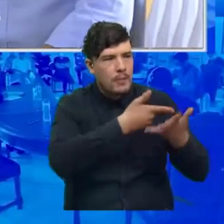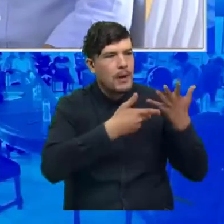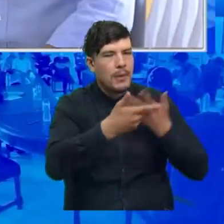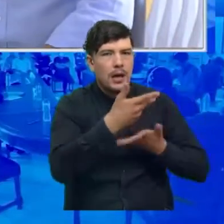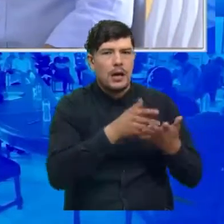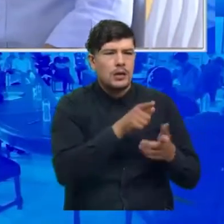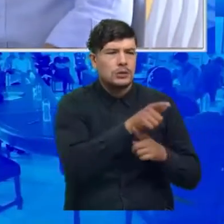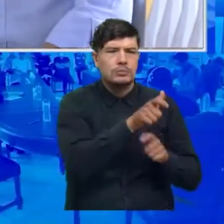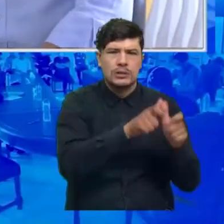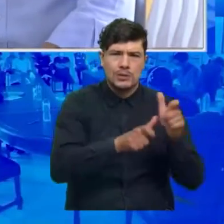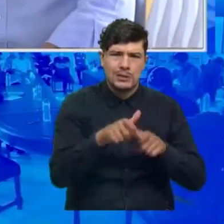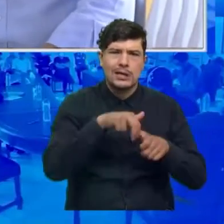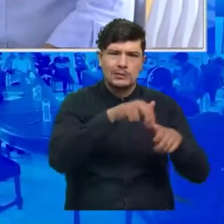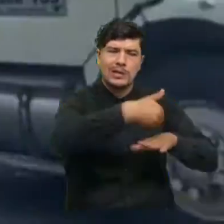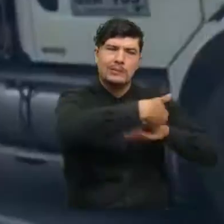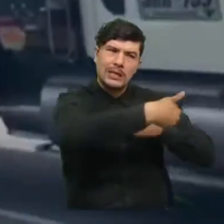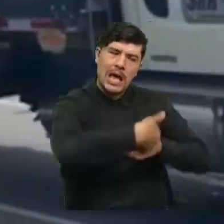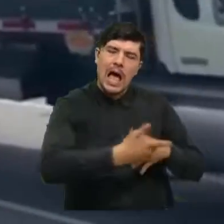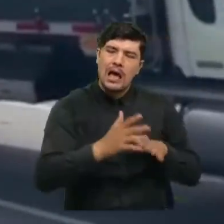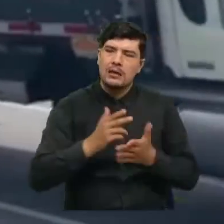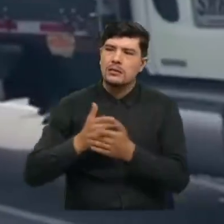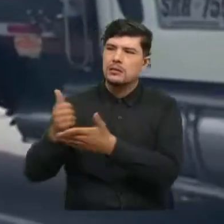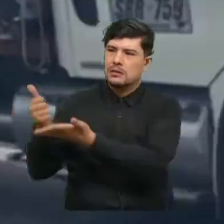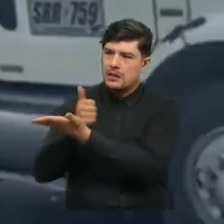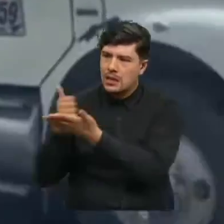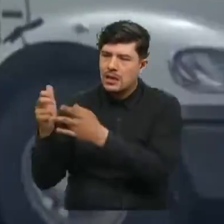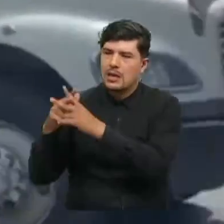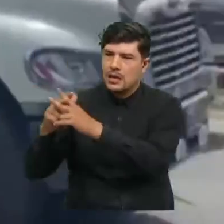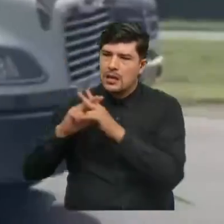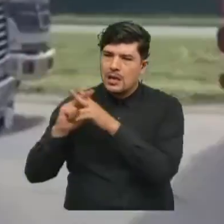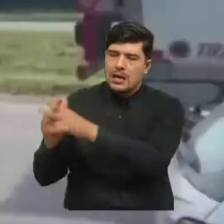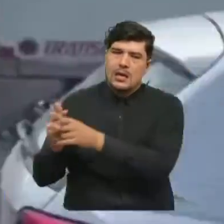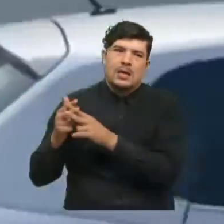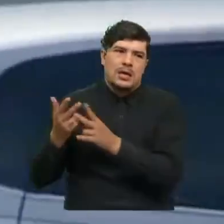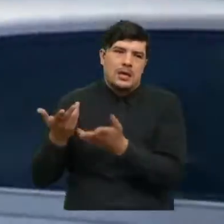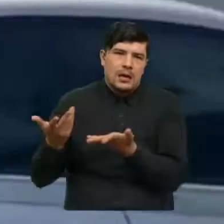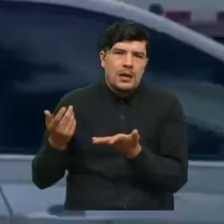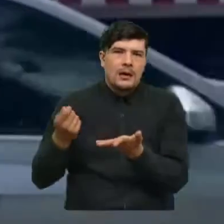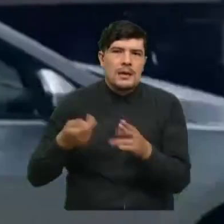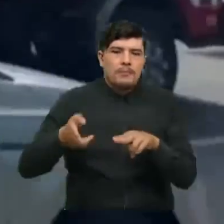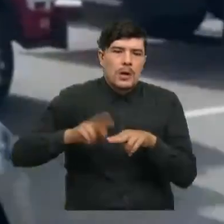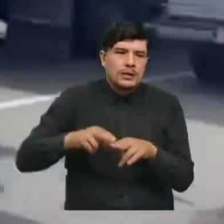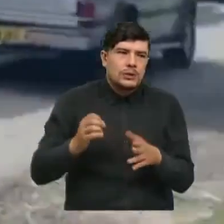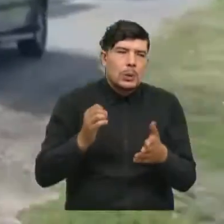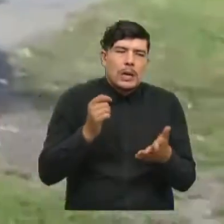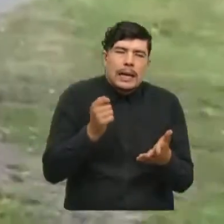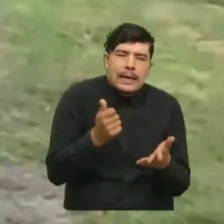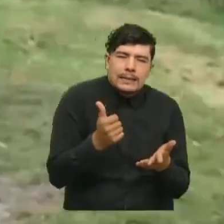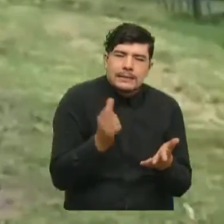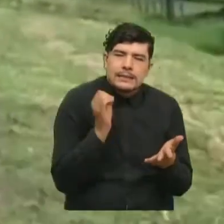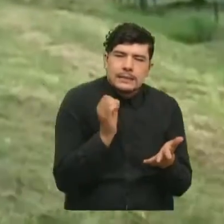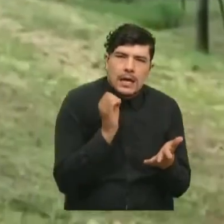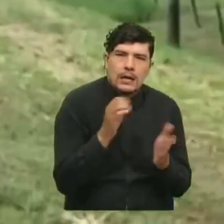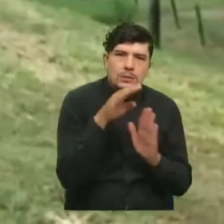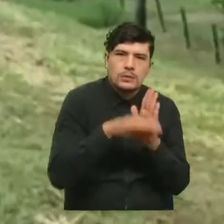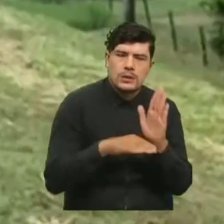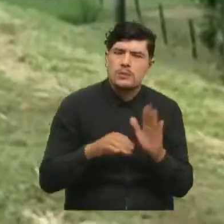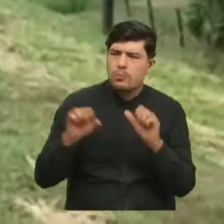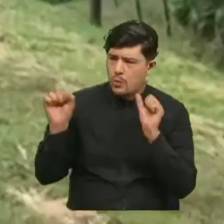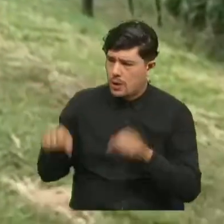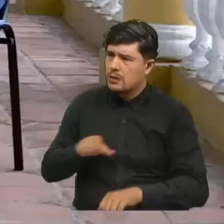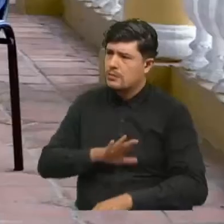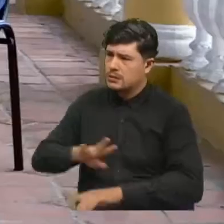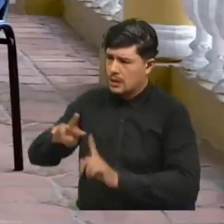créditos unos blandos a una tasa pero compensa pero si esta siesta porque los números no nos daba la